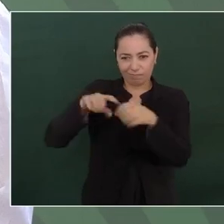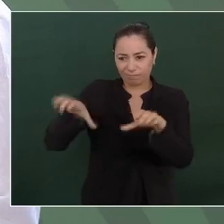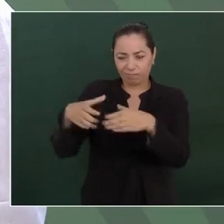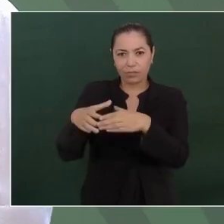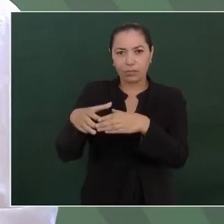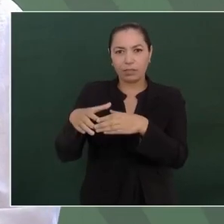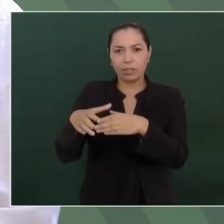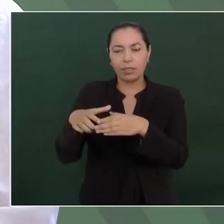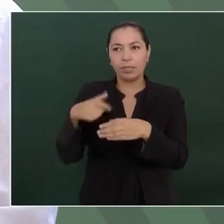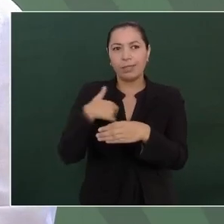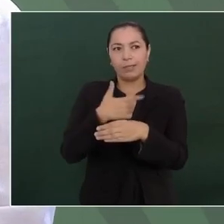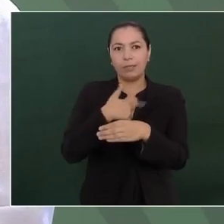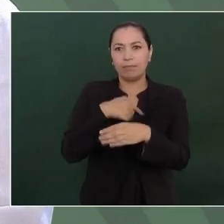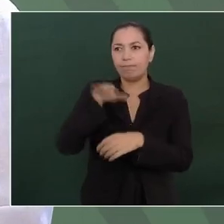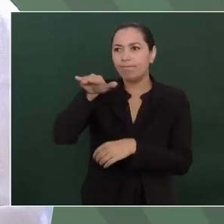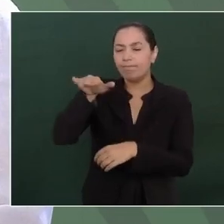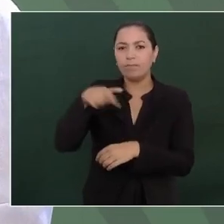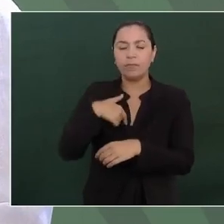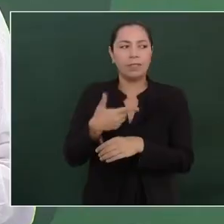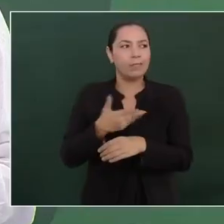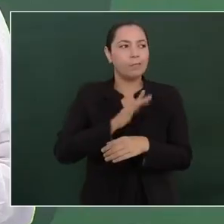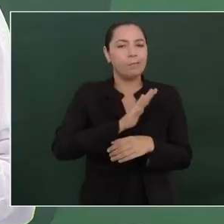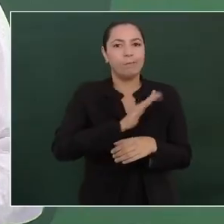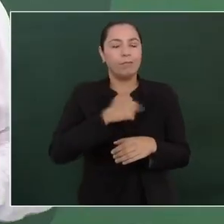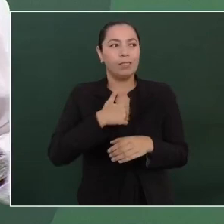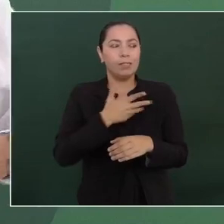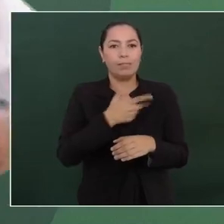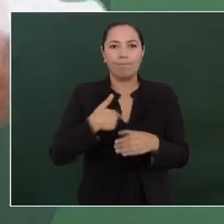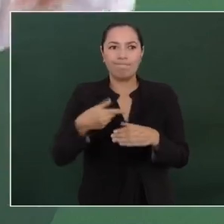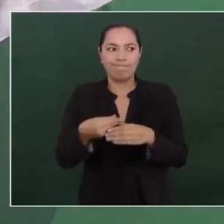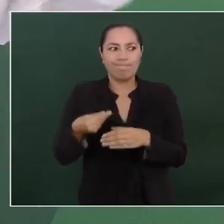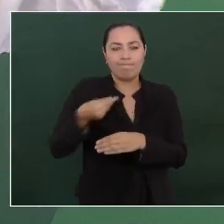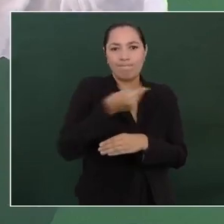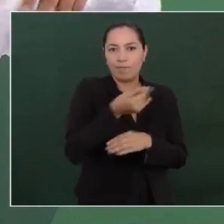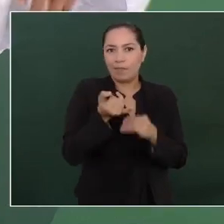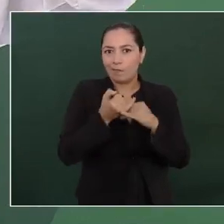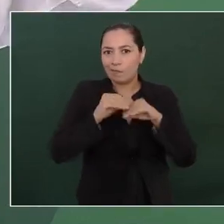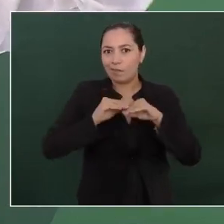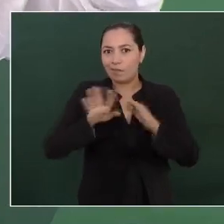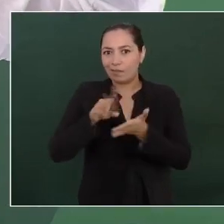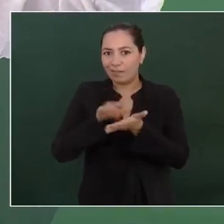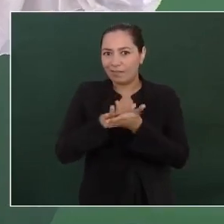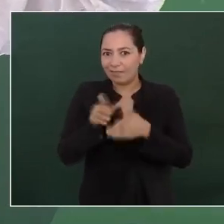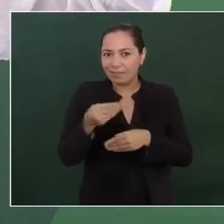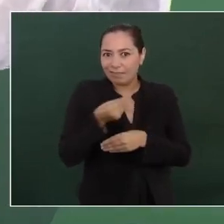y no les daban la información. Hasta que